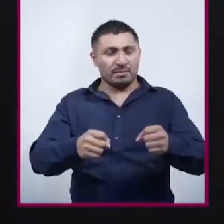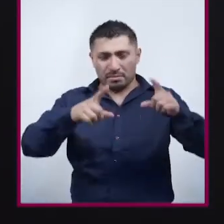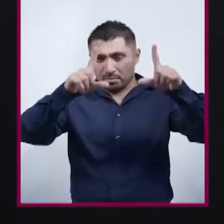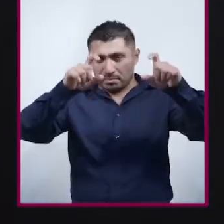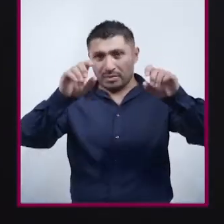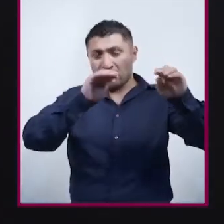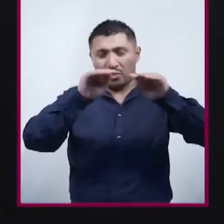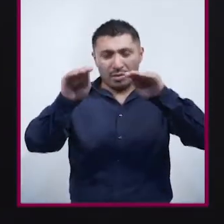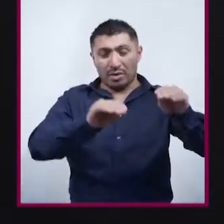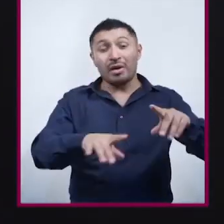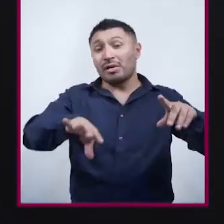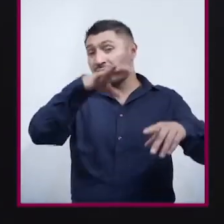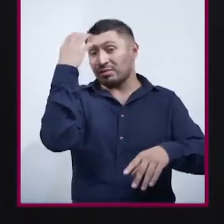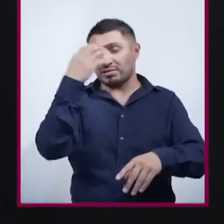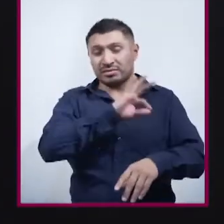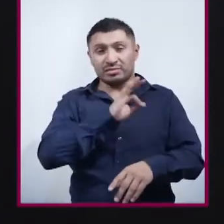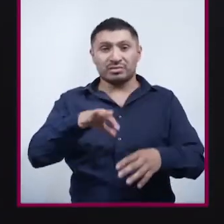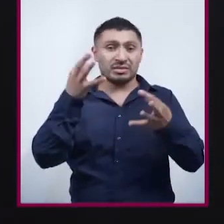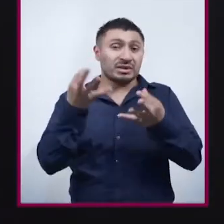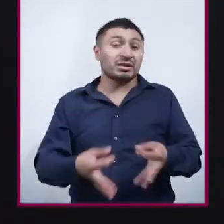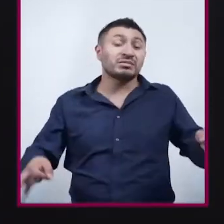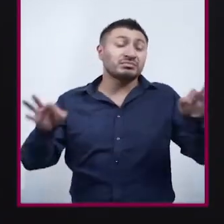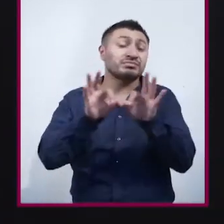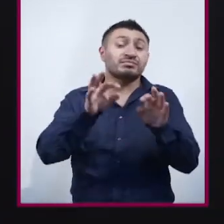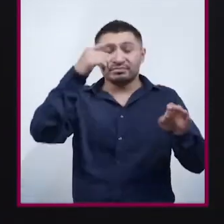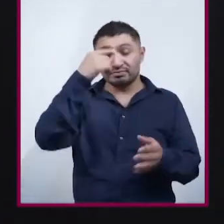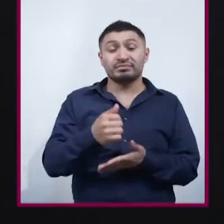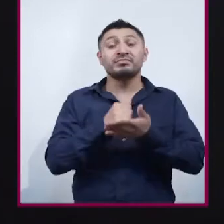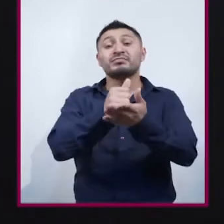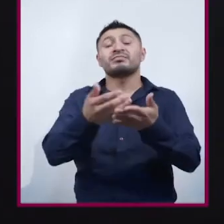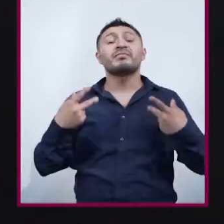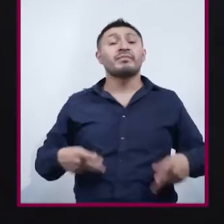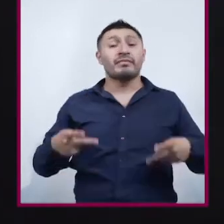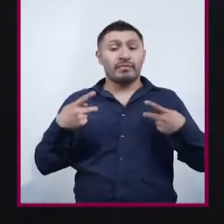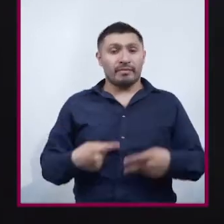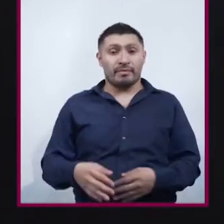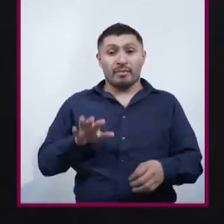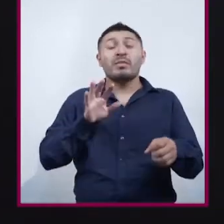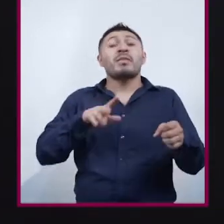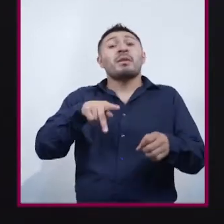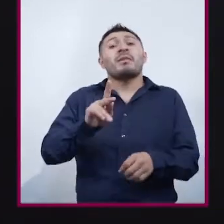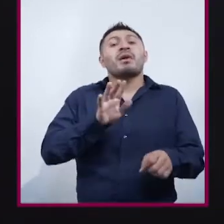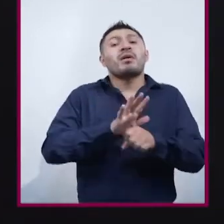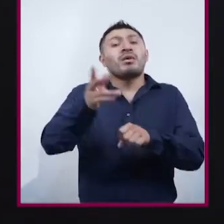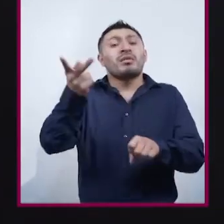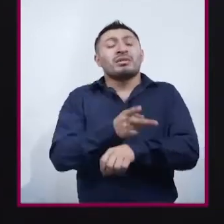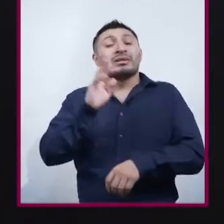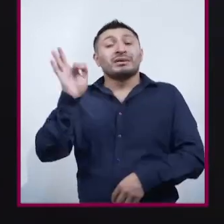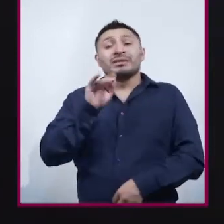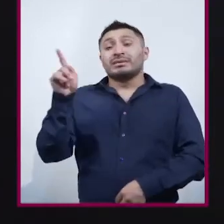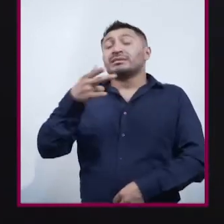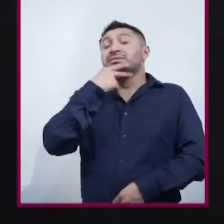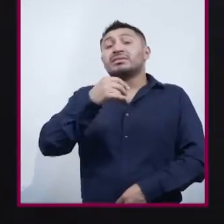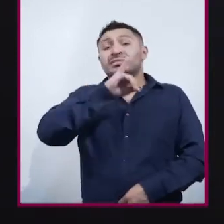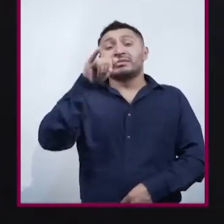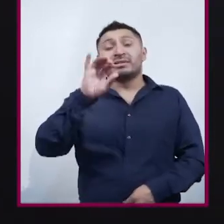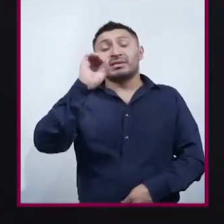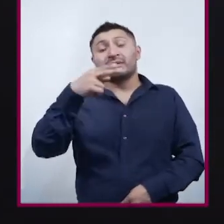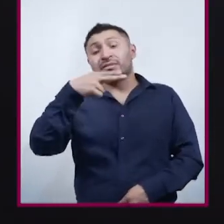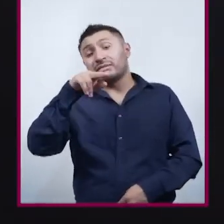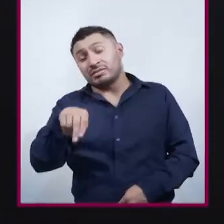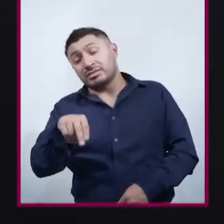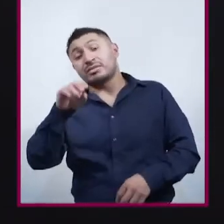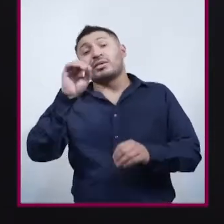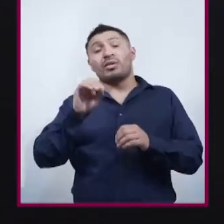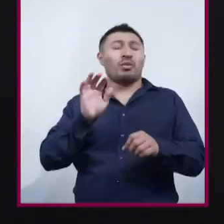imágenes fijas o en movimiento, la fotografía puede adquirir un poder sobre las personas. ¿Qué hubiera pasado si el periodista John